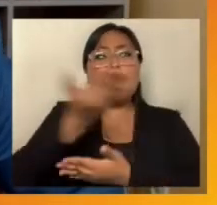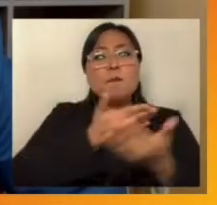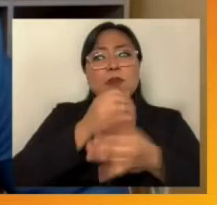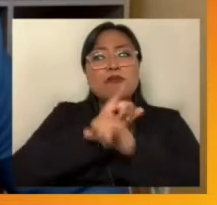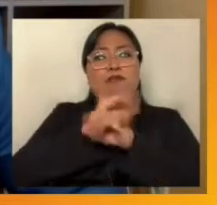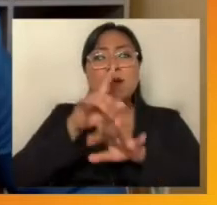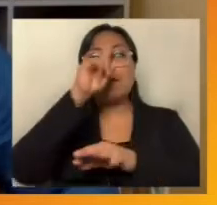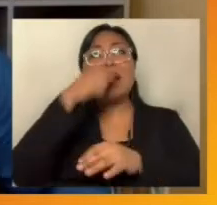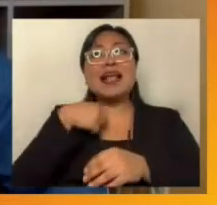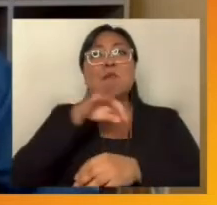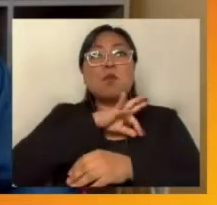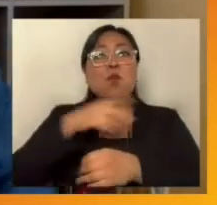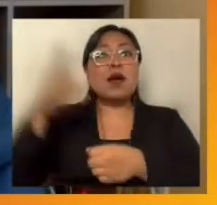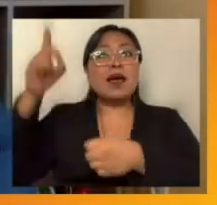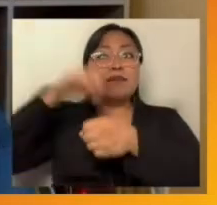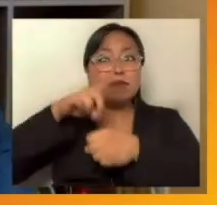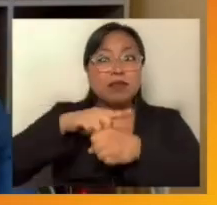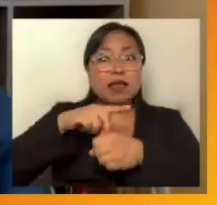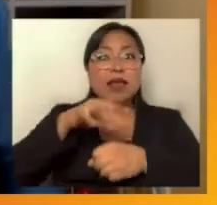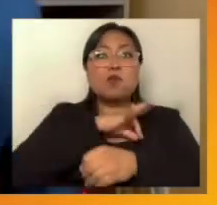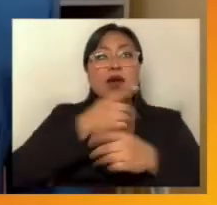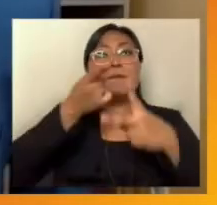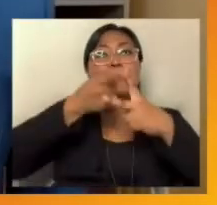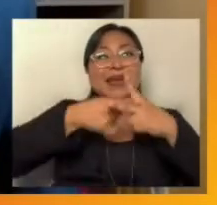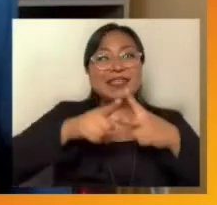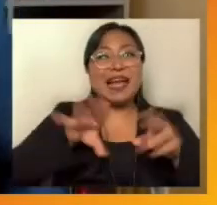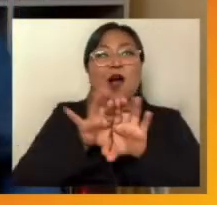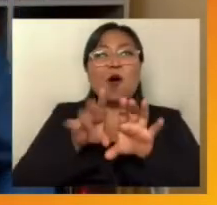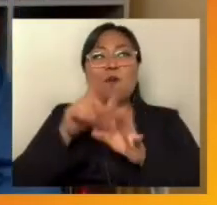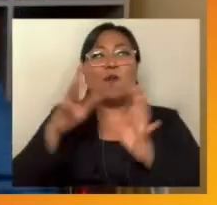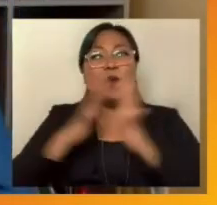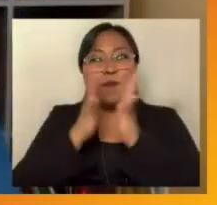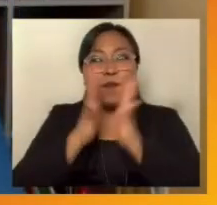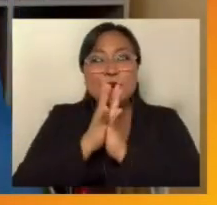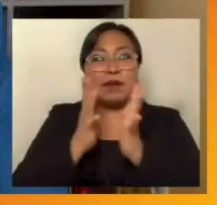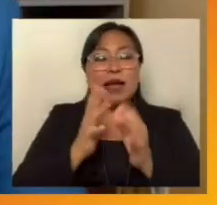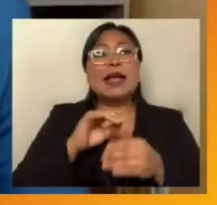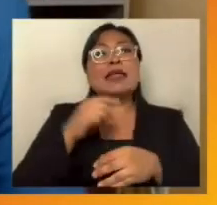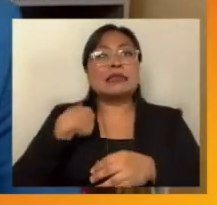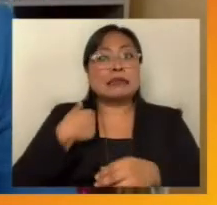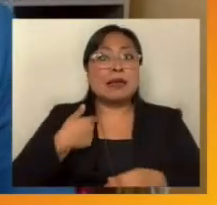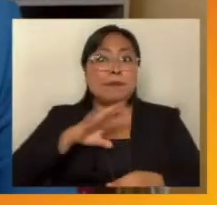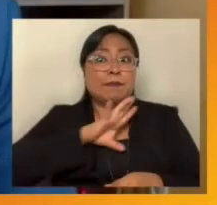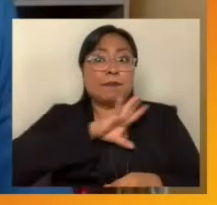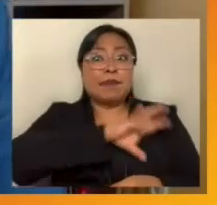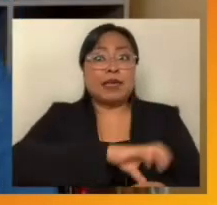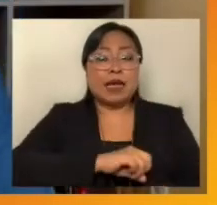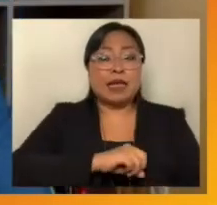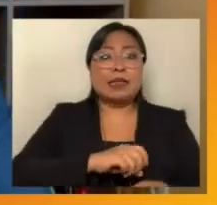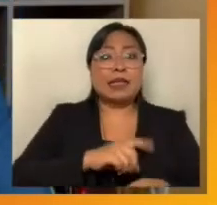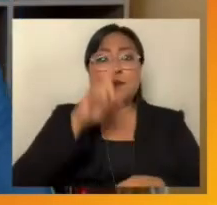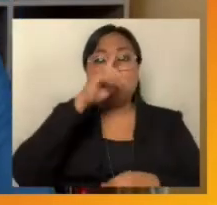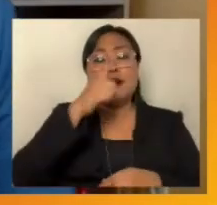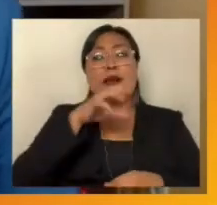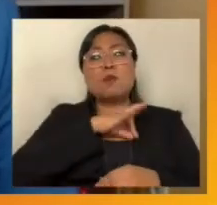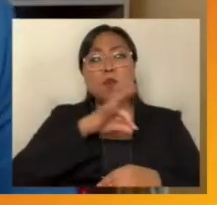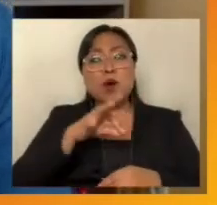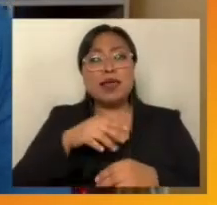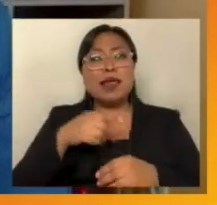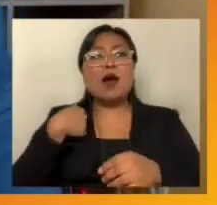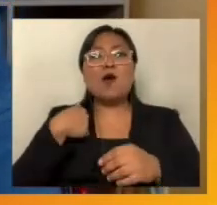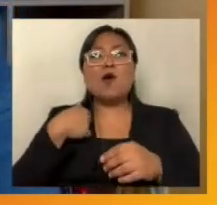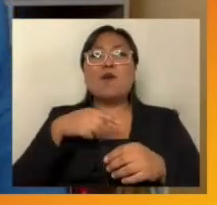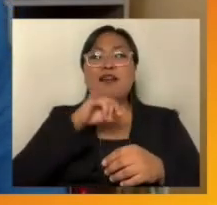que se iniciasen esas conversaciones? A mí me gusta que los contenidos sigan una metodología que en